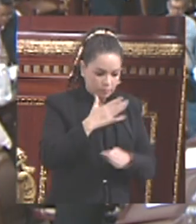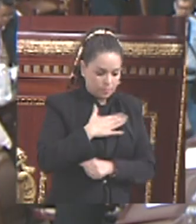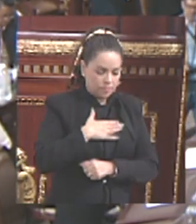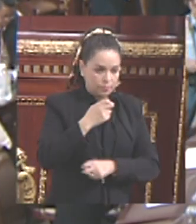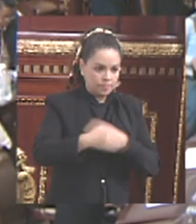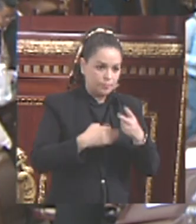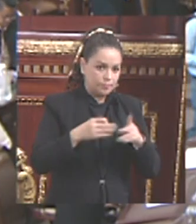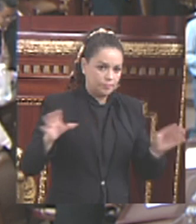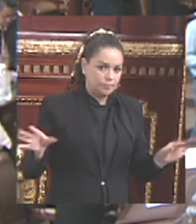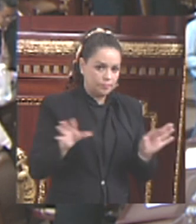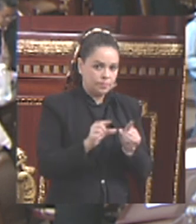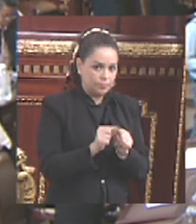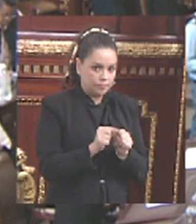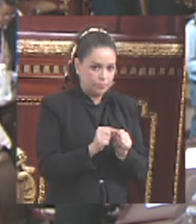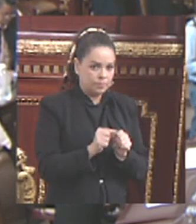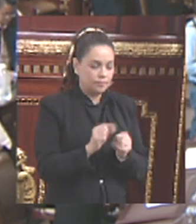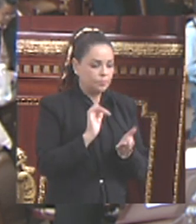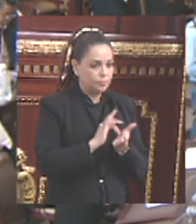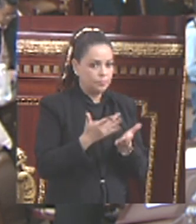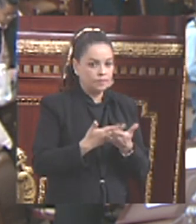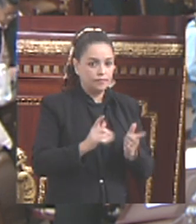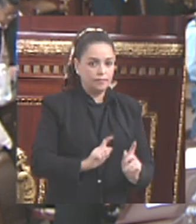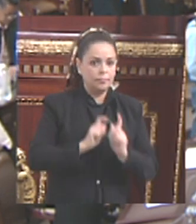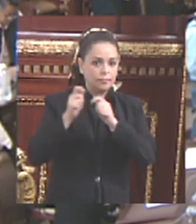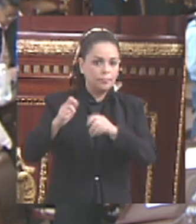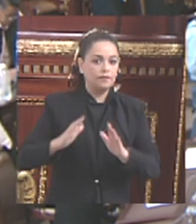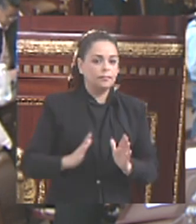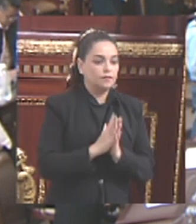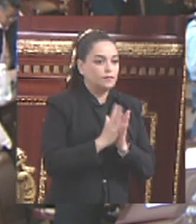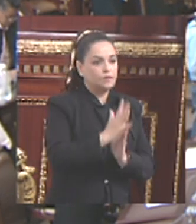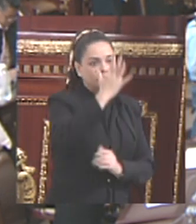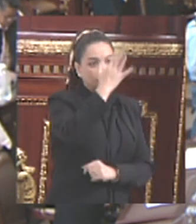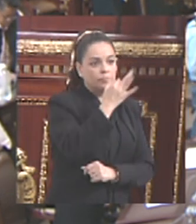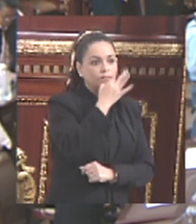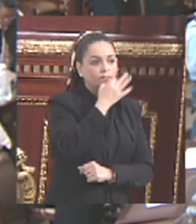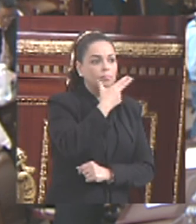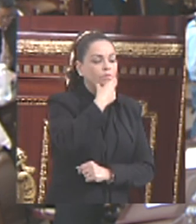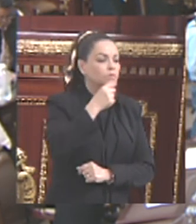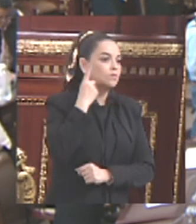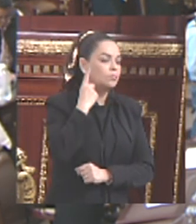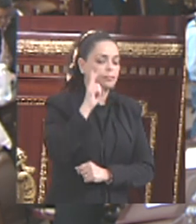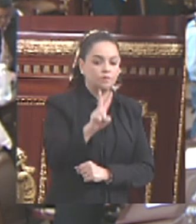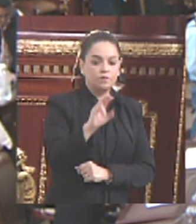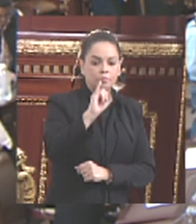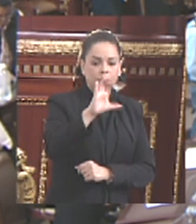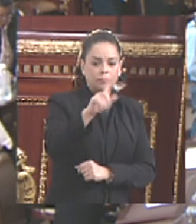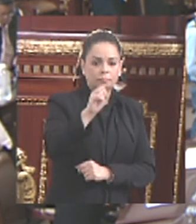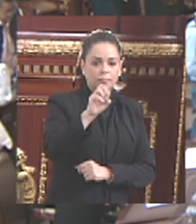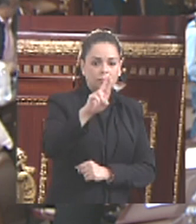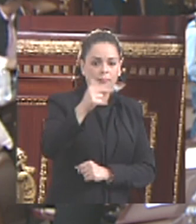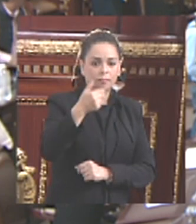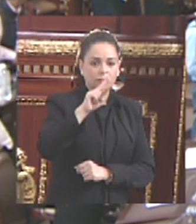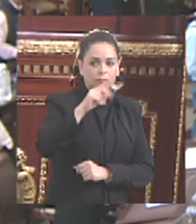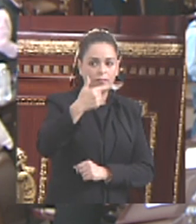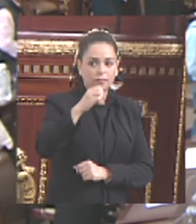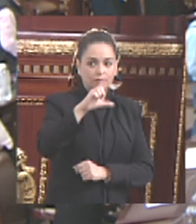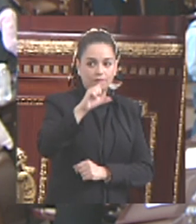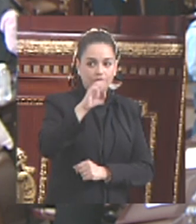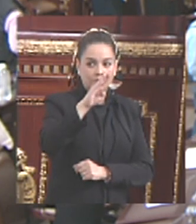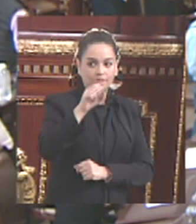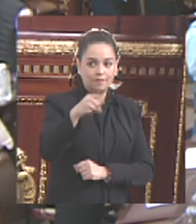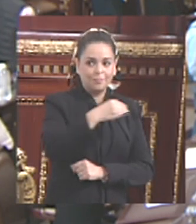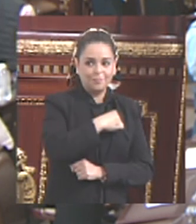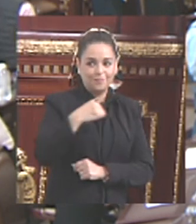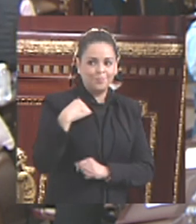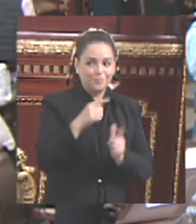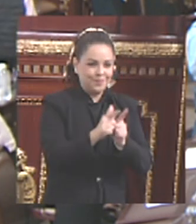Gracias, diputada. Se concede el uso de la palabra por 5 minutos al diputado Víctor Hugo Lobo Román, integrante del Grupo Parlamentario del